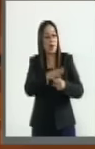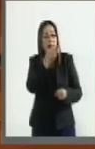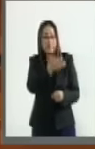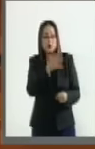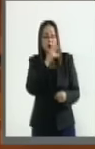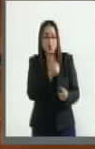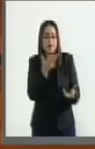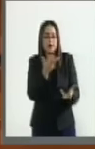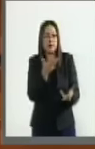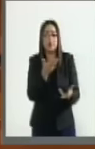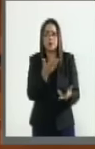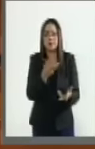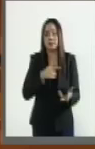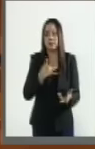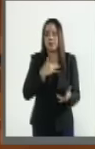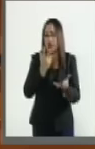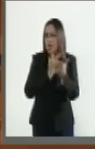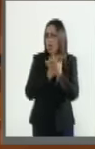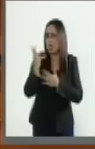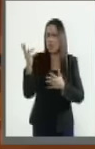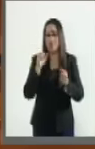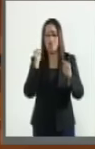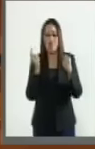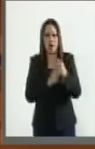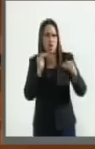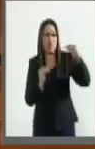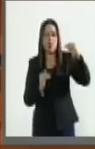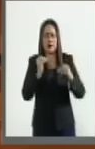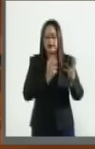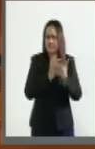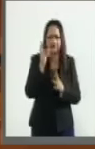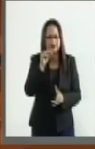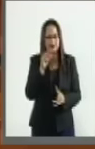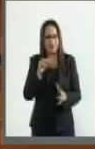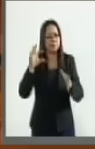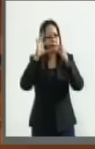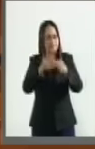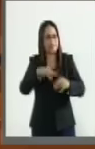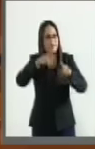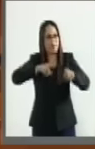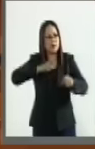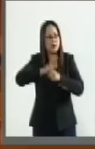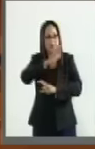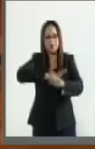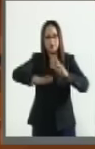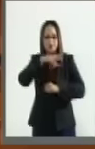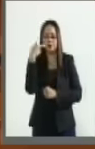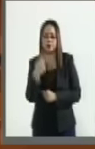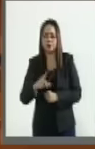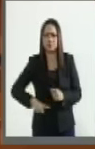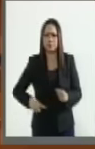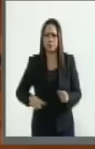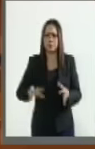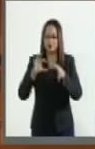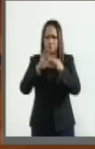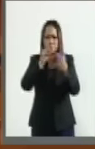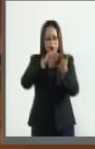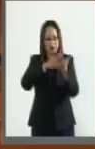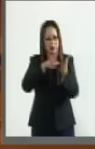ser consideradas como excesivas o desproporcionales, sino que responden a los principios del Estado constitucional.